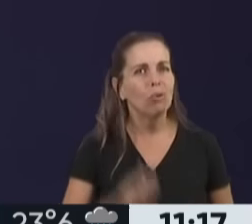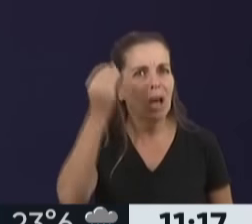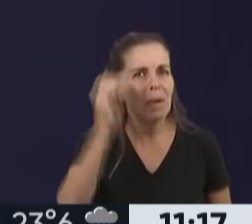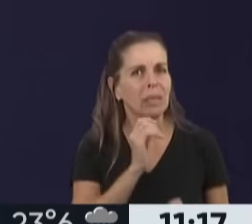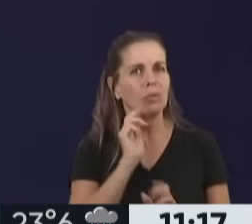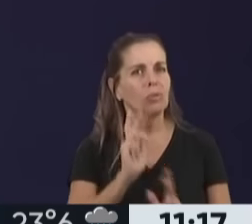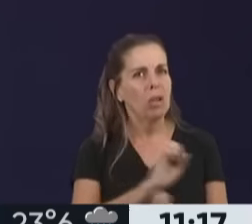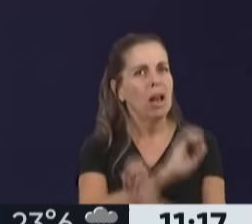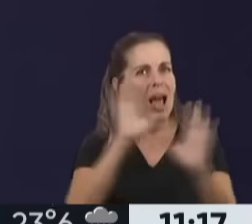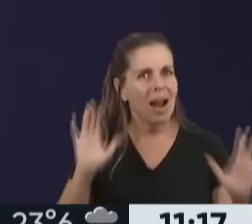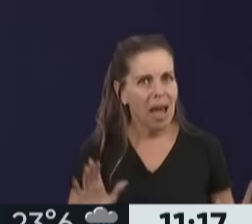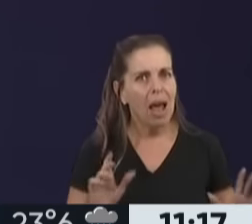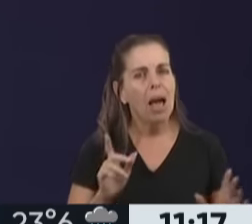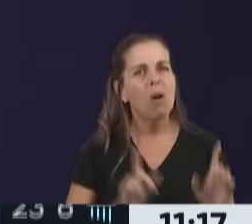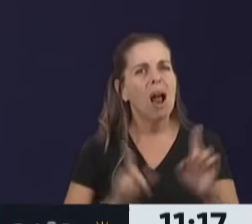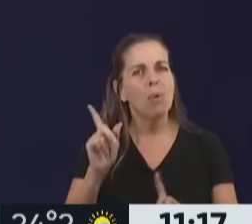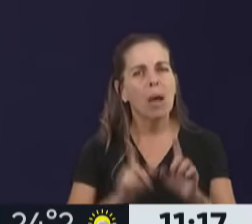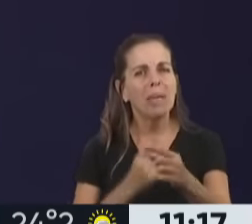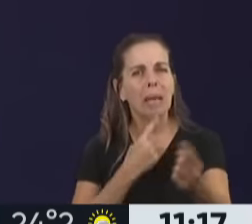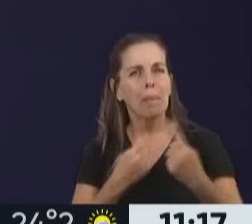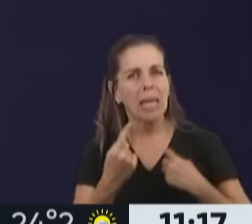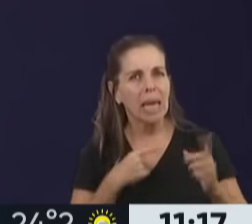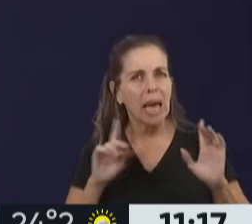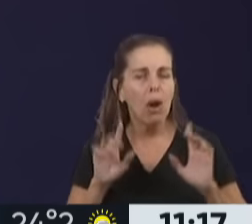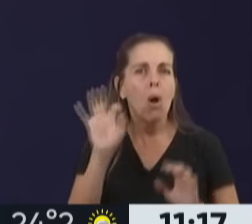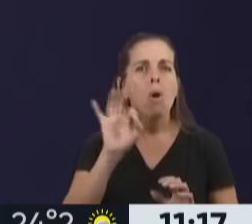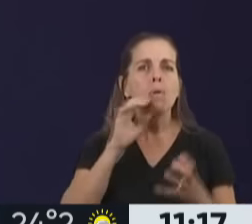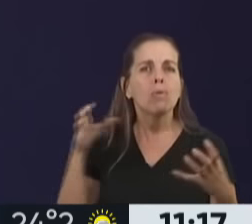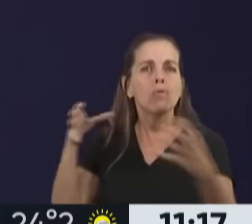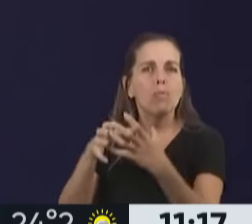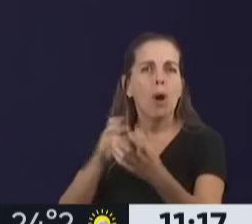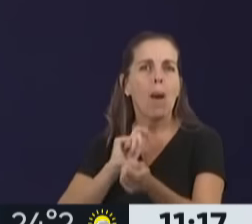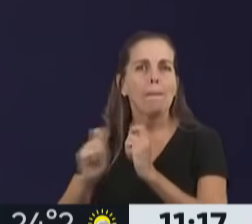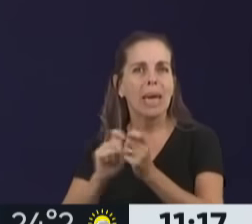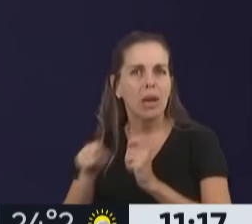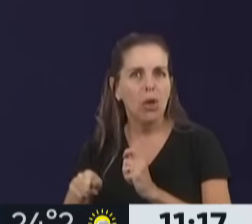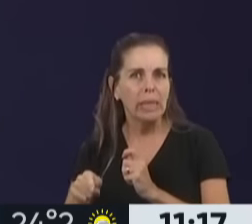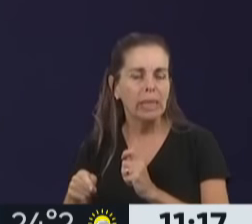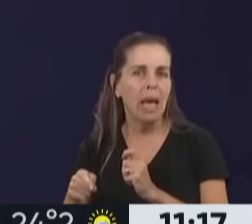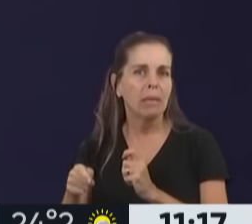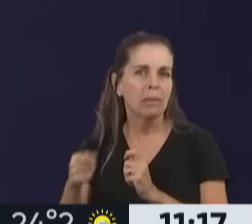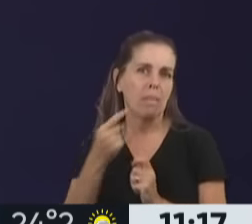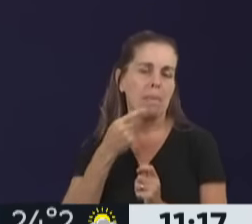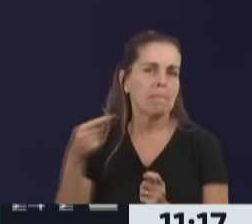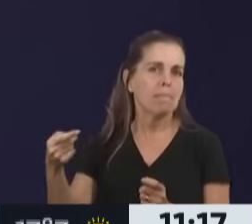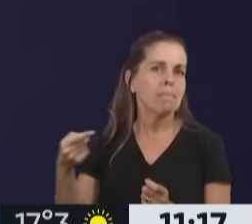ustedes me han marcado que incluso alguna alguna agrupación de periodistas me ha marcado